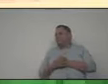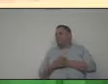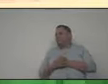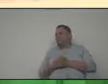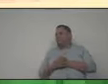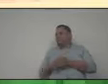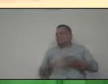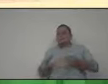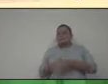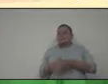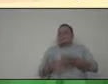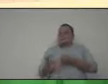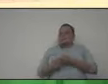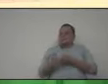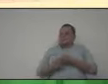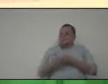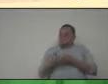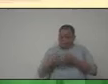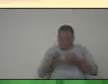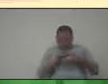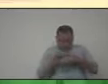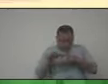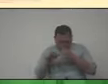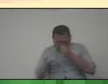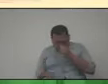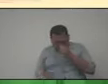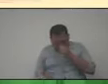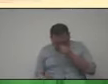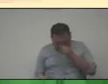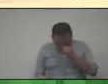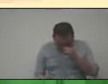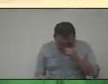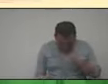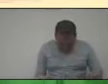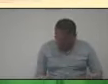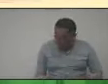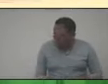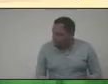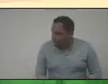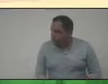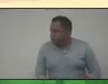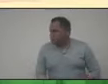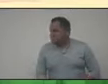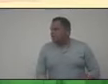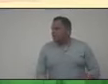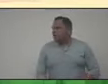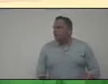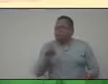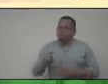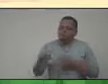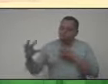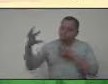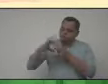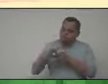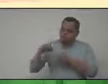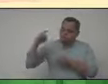tuvimos de ir a las consultas de especialistas y subespecialistas el año pasado,